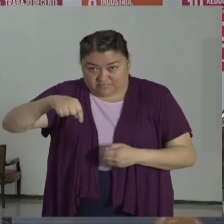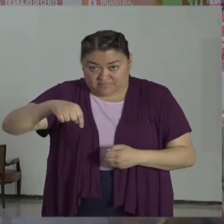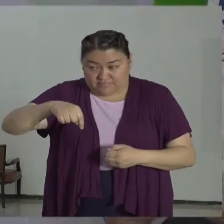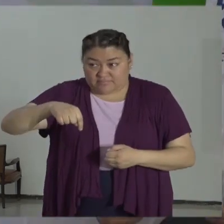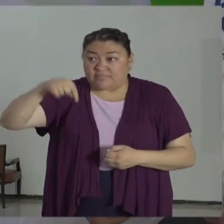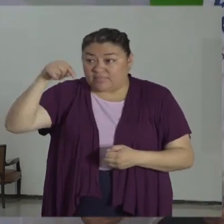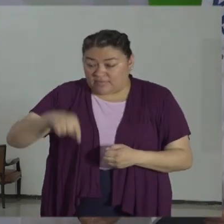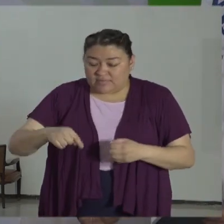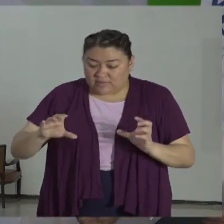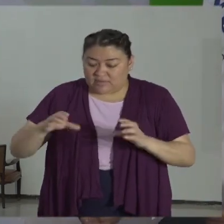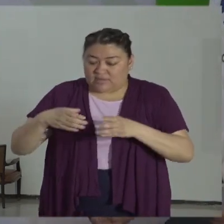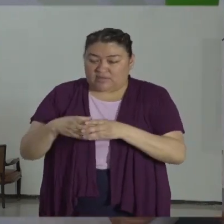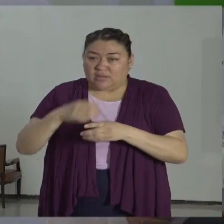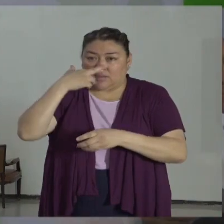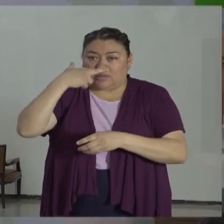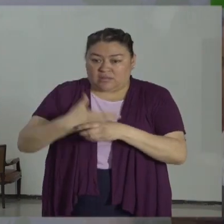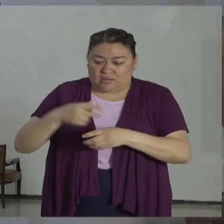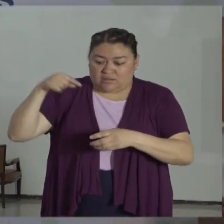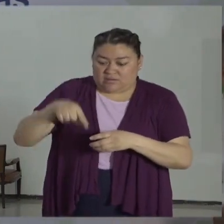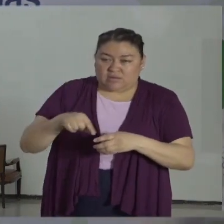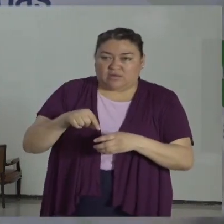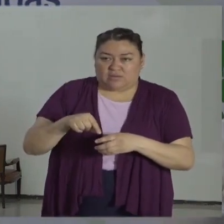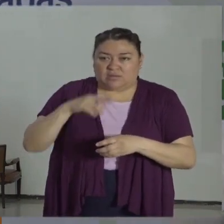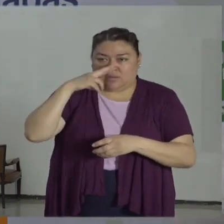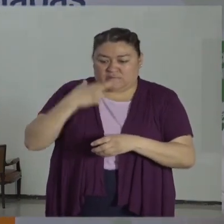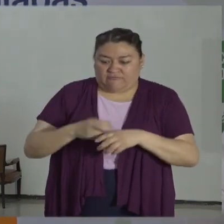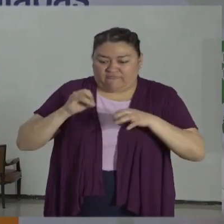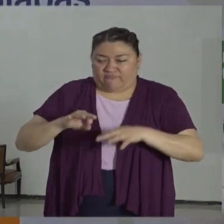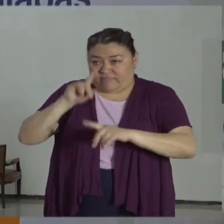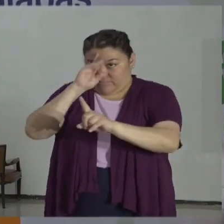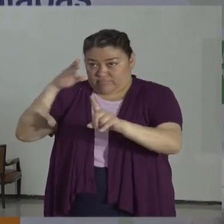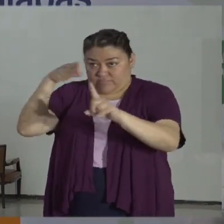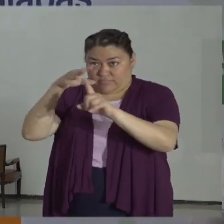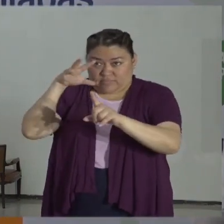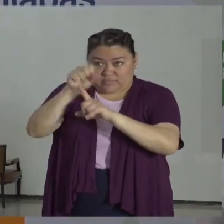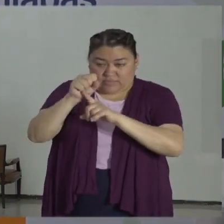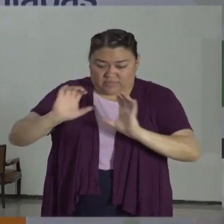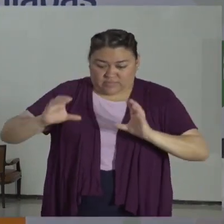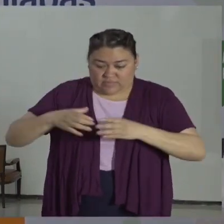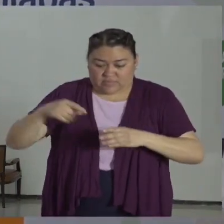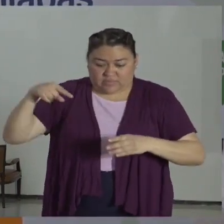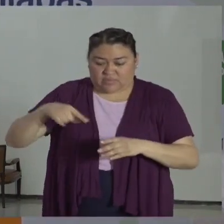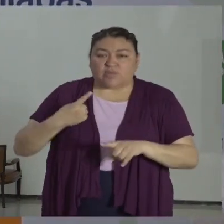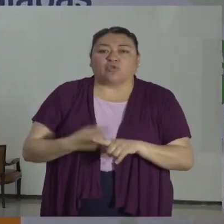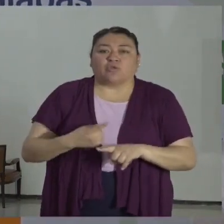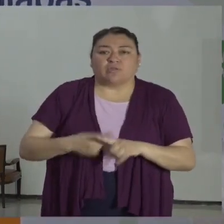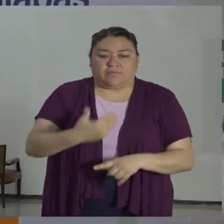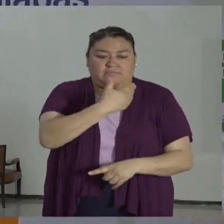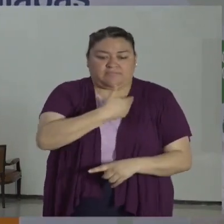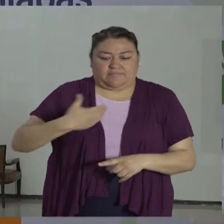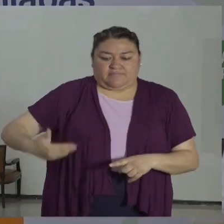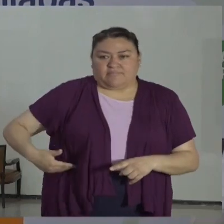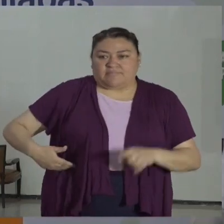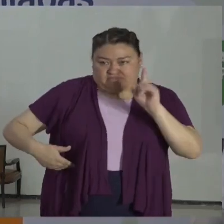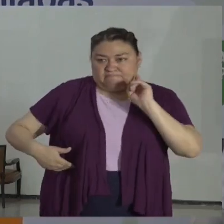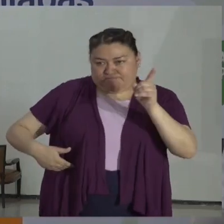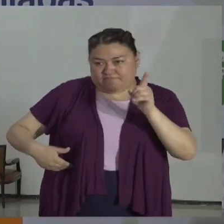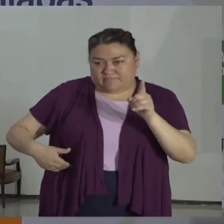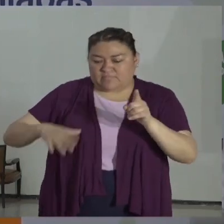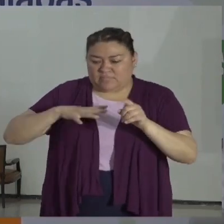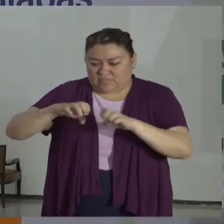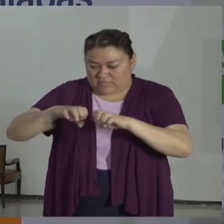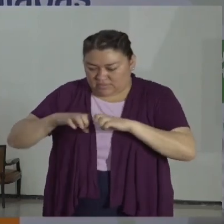el cargo de director de país del PNUD en Uruguay, también de 2004 a 2017